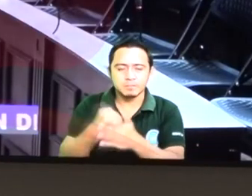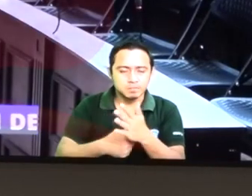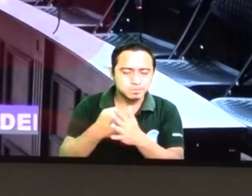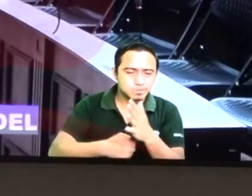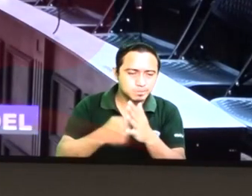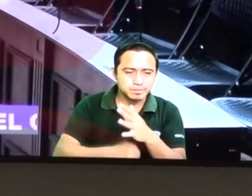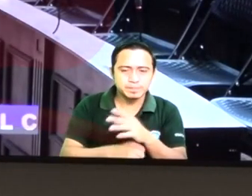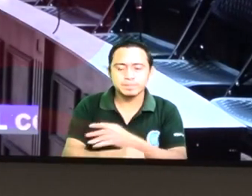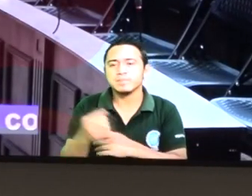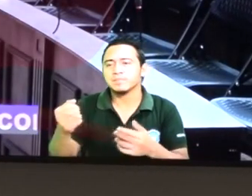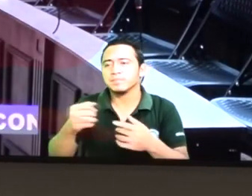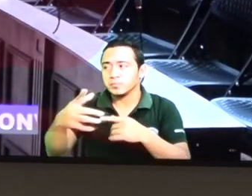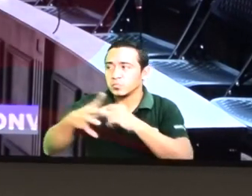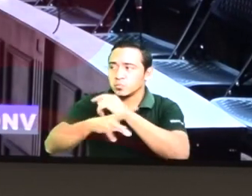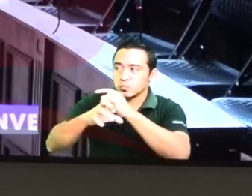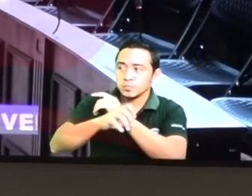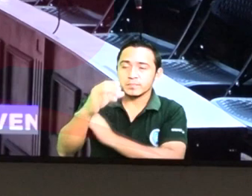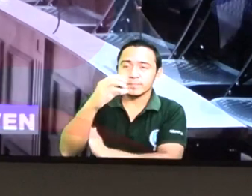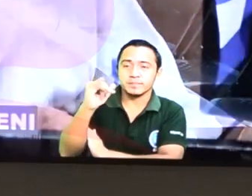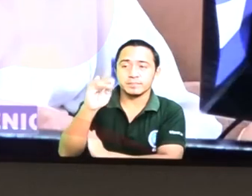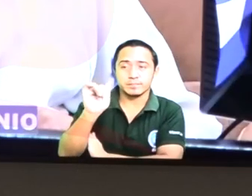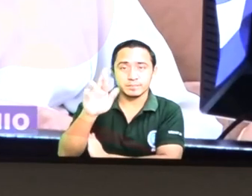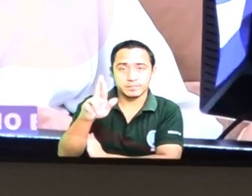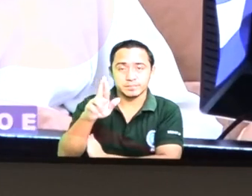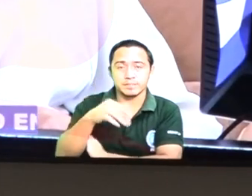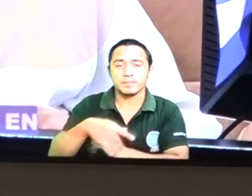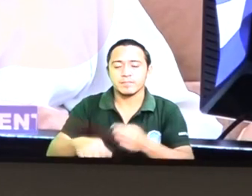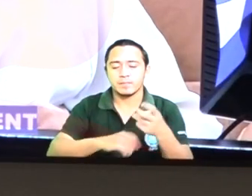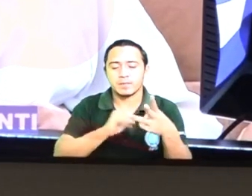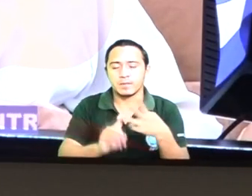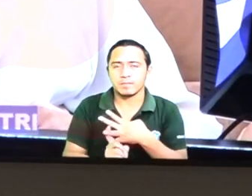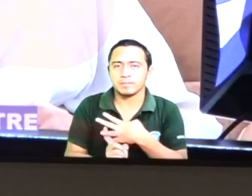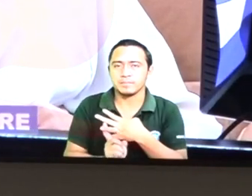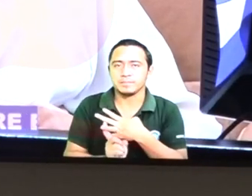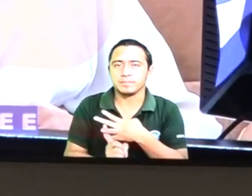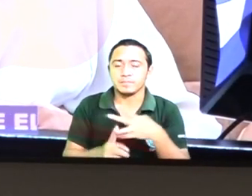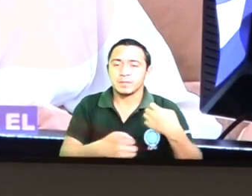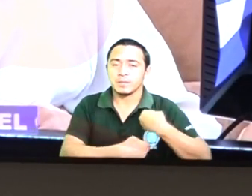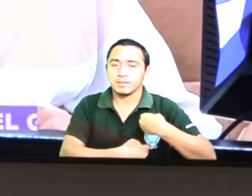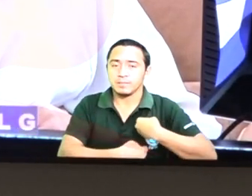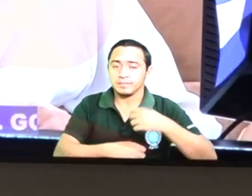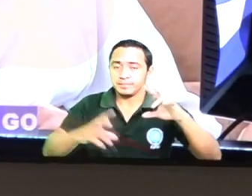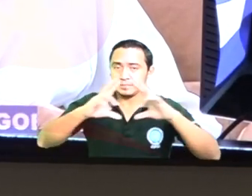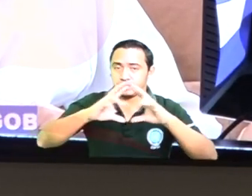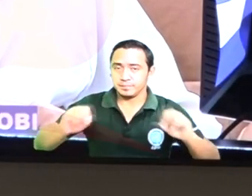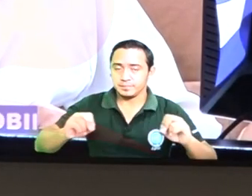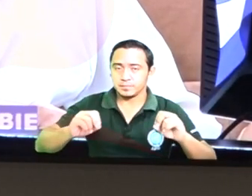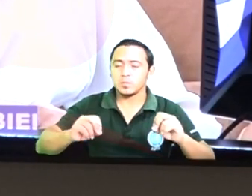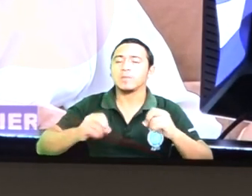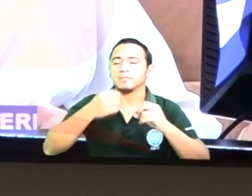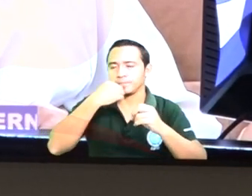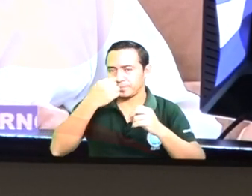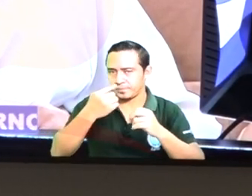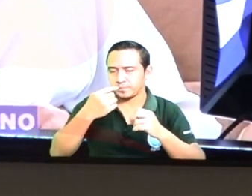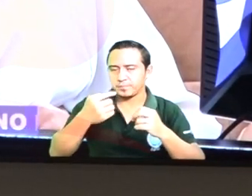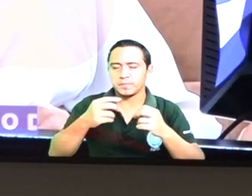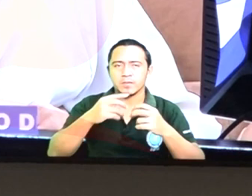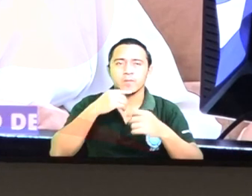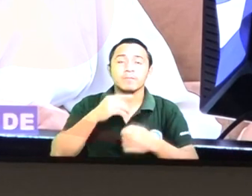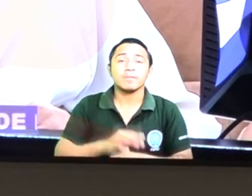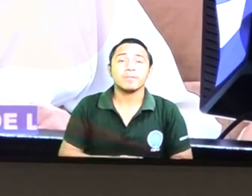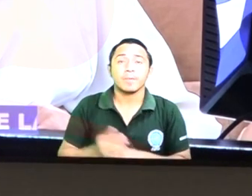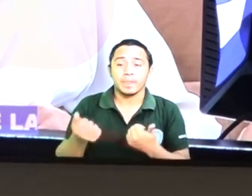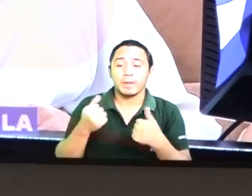la ciberdelincuencia. 3. El Ejército de Nicaragua manifestó que el